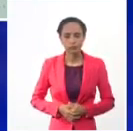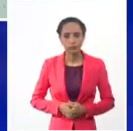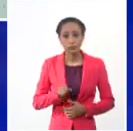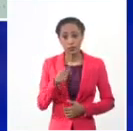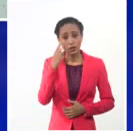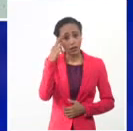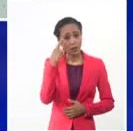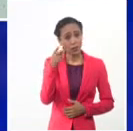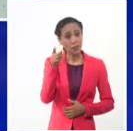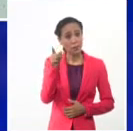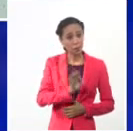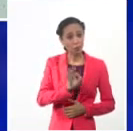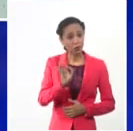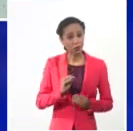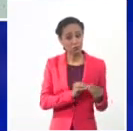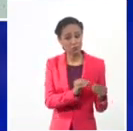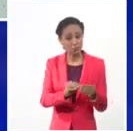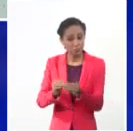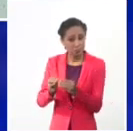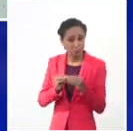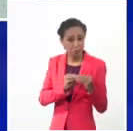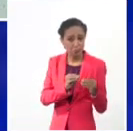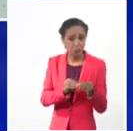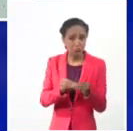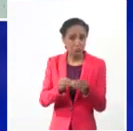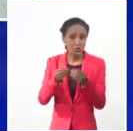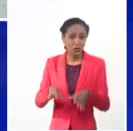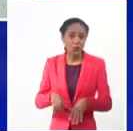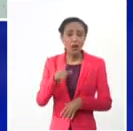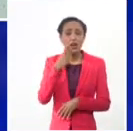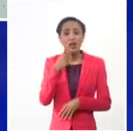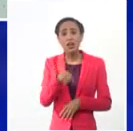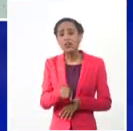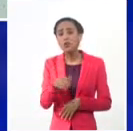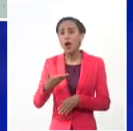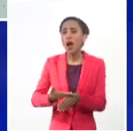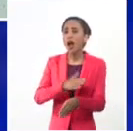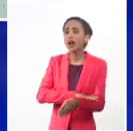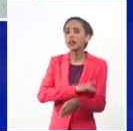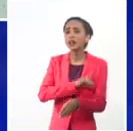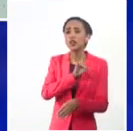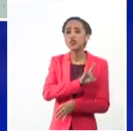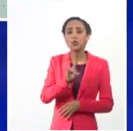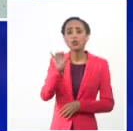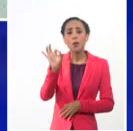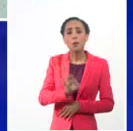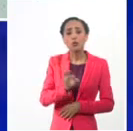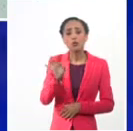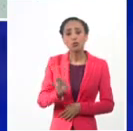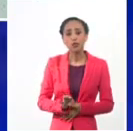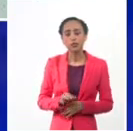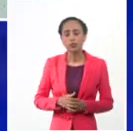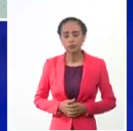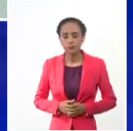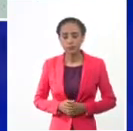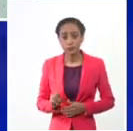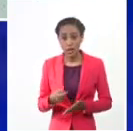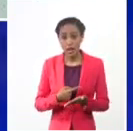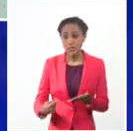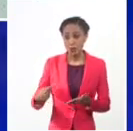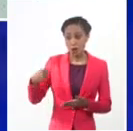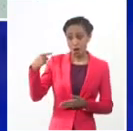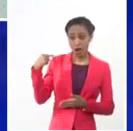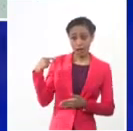ciento autóctono muchas veces era del 99%. Incluso la semana anterior todavía